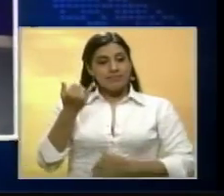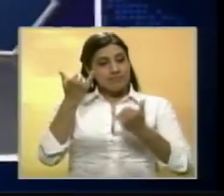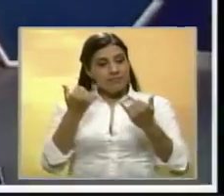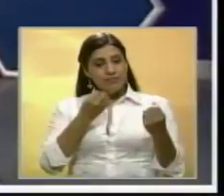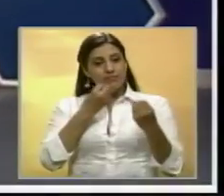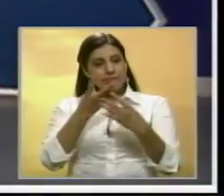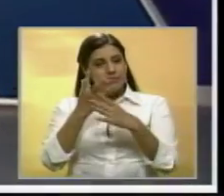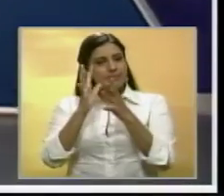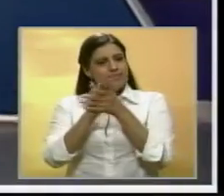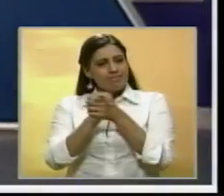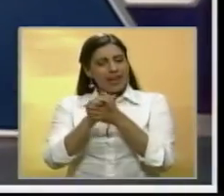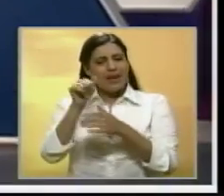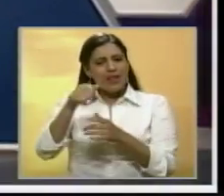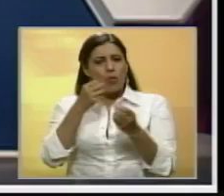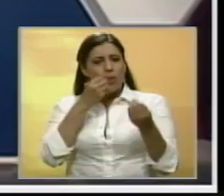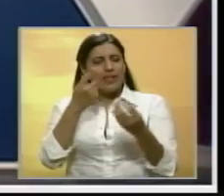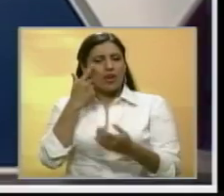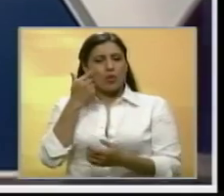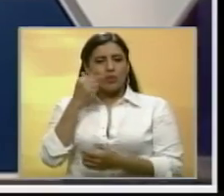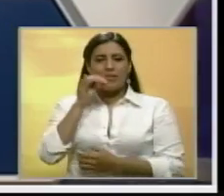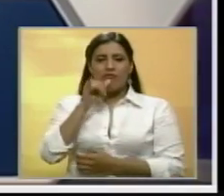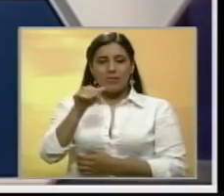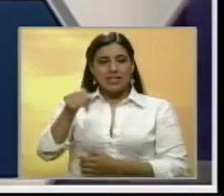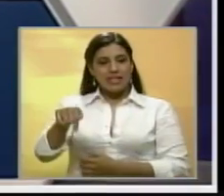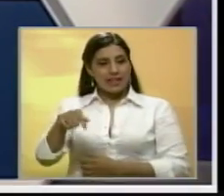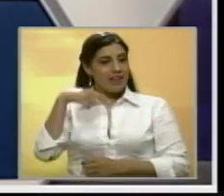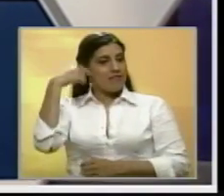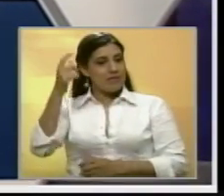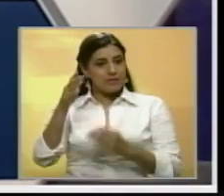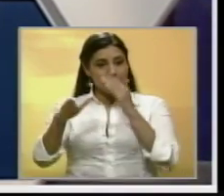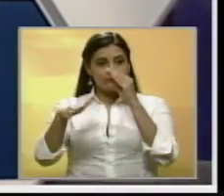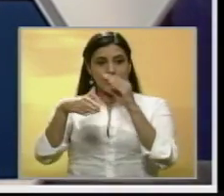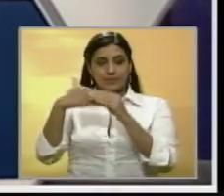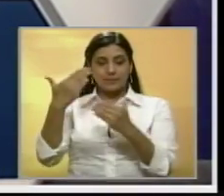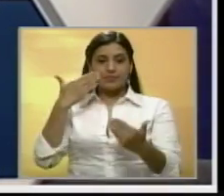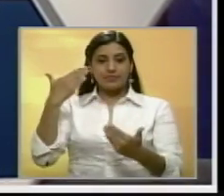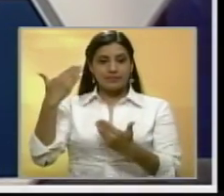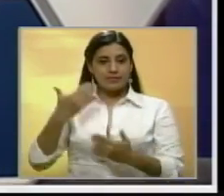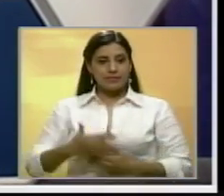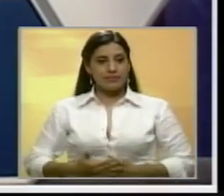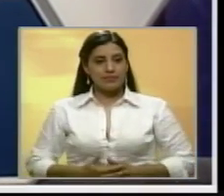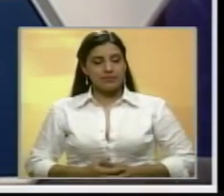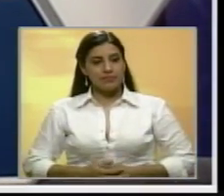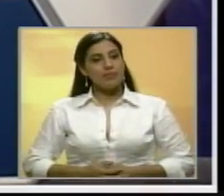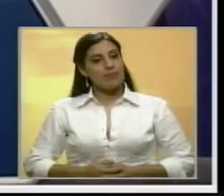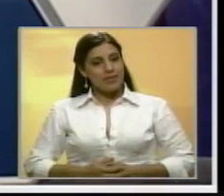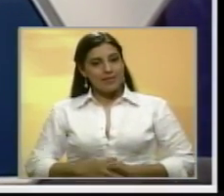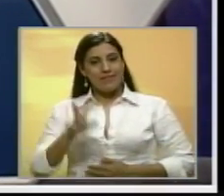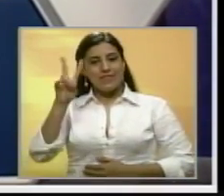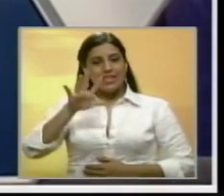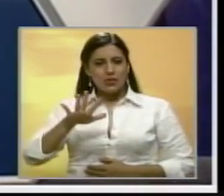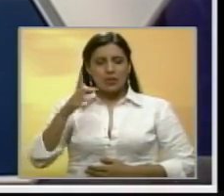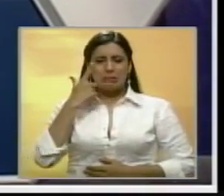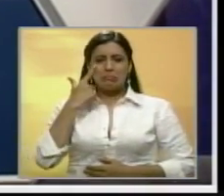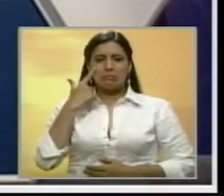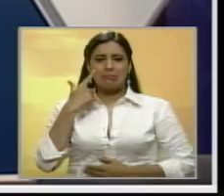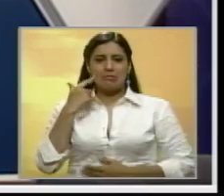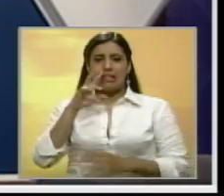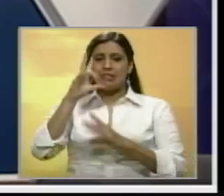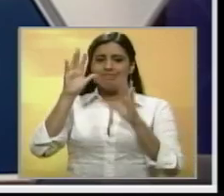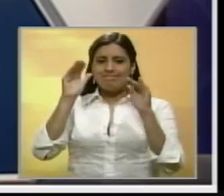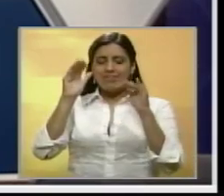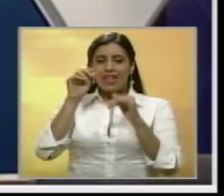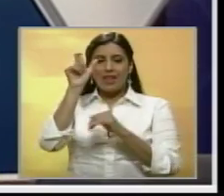desde ya los estaré acompañando en nuestro acostumbrado recorrido por las noticias del entretenimiento aquí en Estrenos y Estrellas. Venezuela llora la partida de